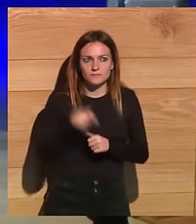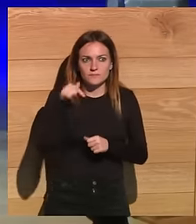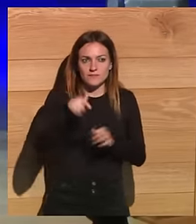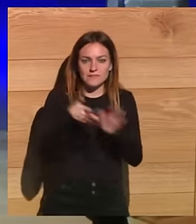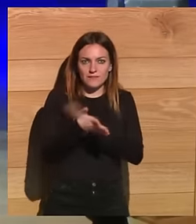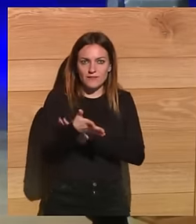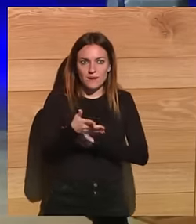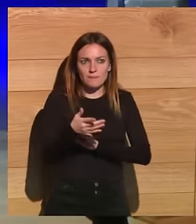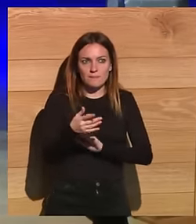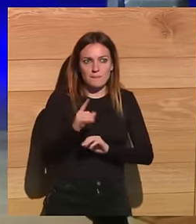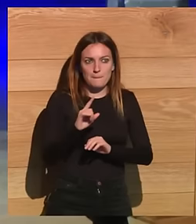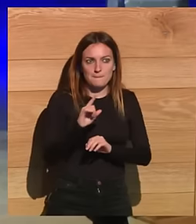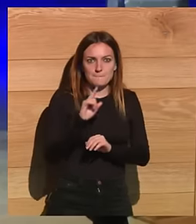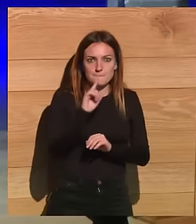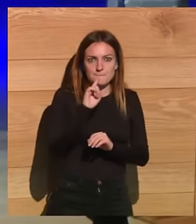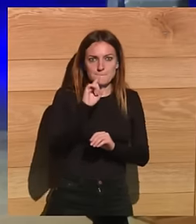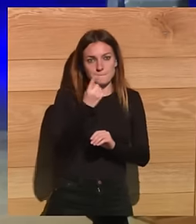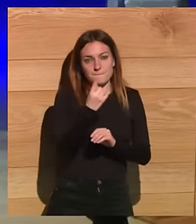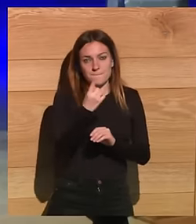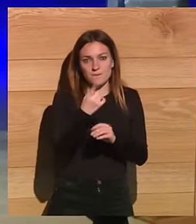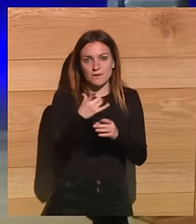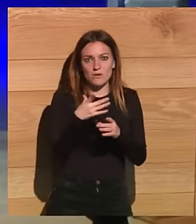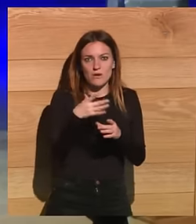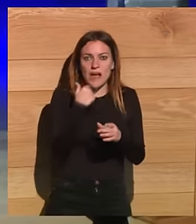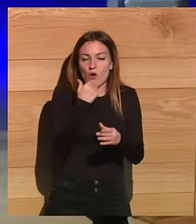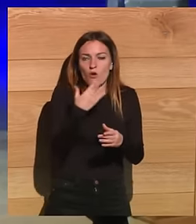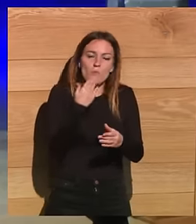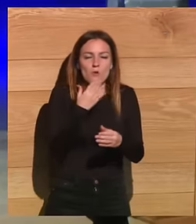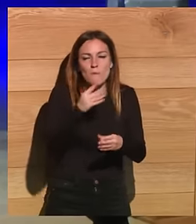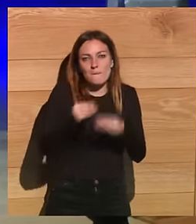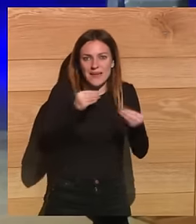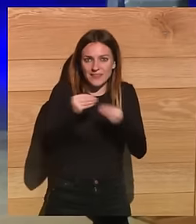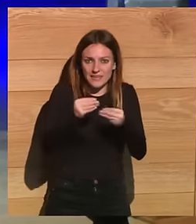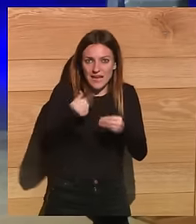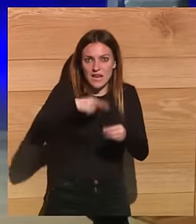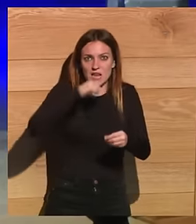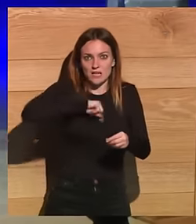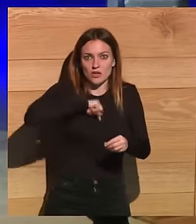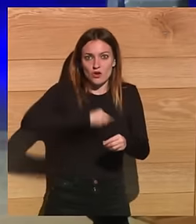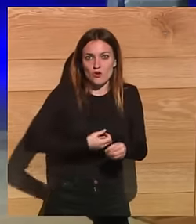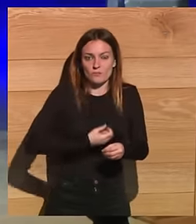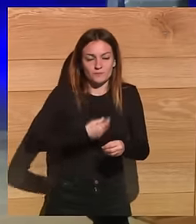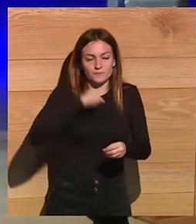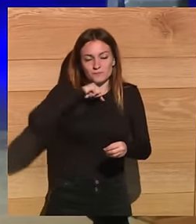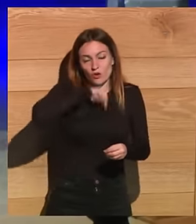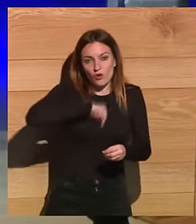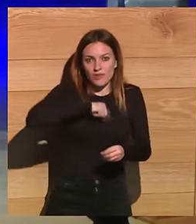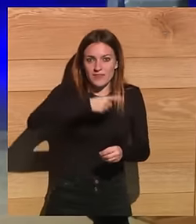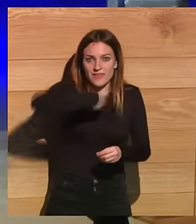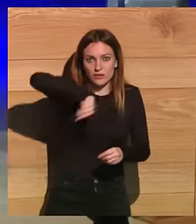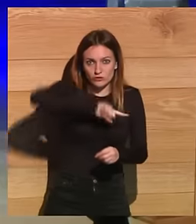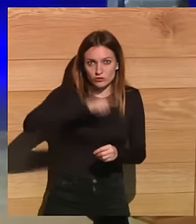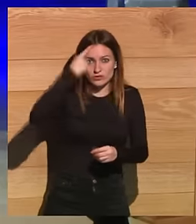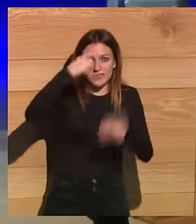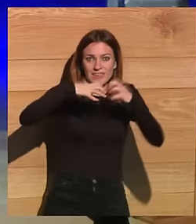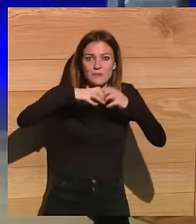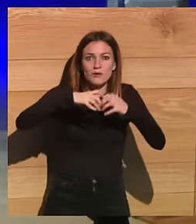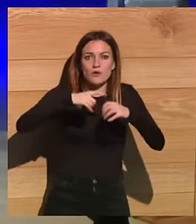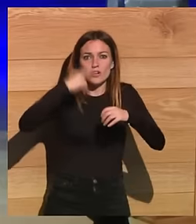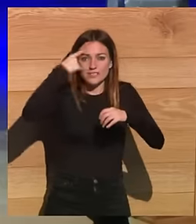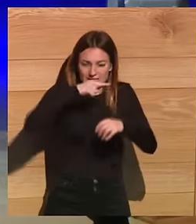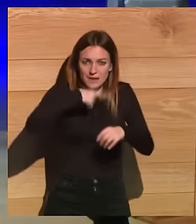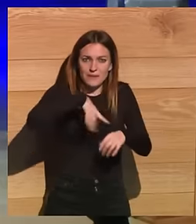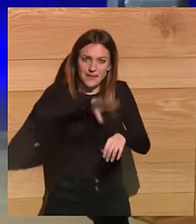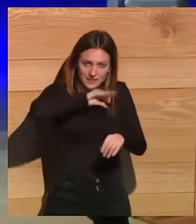Es el primer rasgo material de la autoconciencia. Es decir, que el cerebro es consciente de sus propias acciones y las